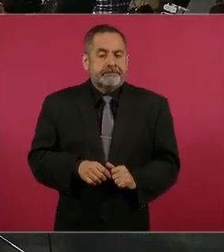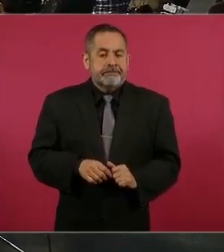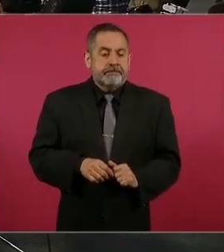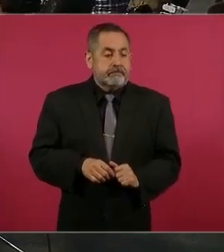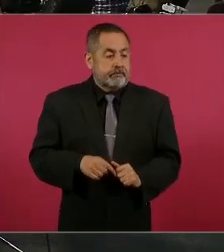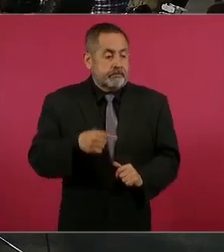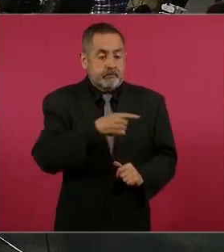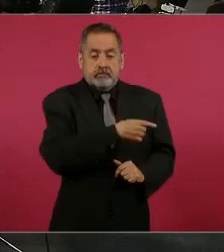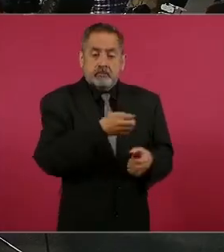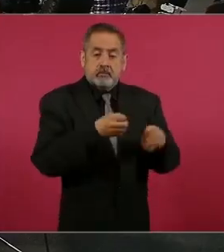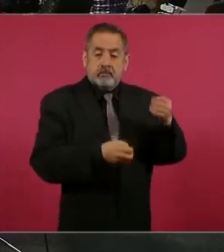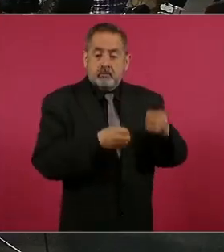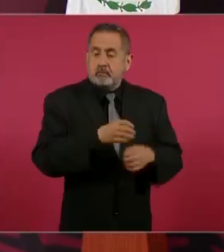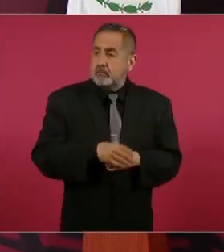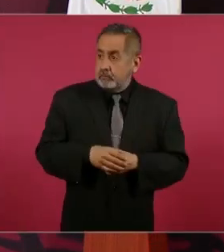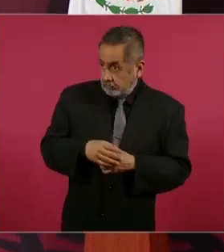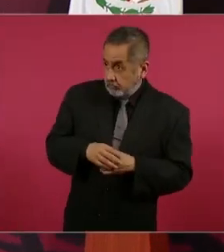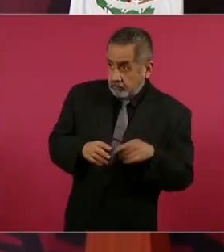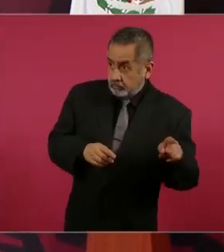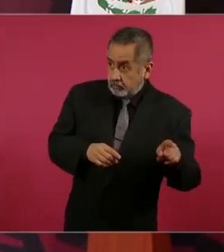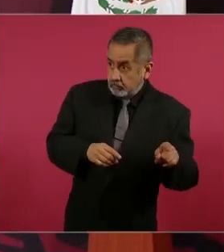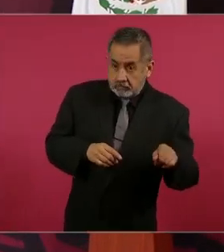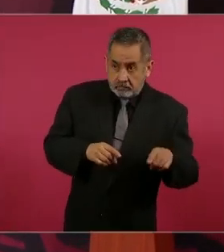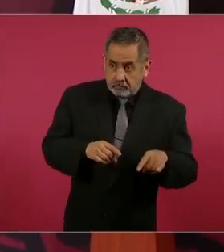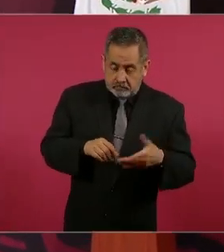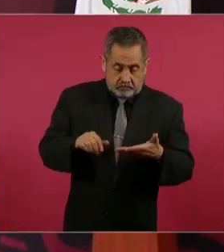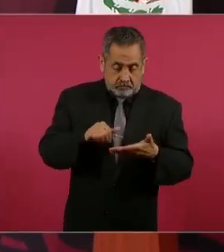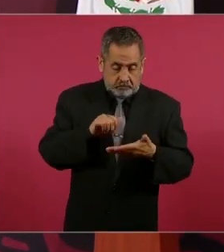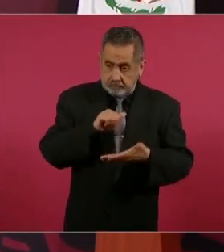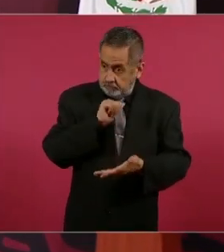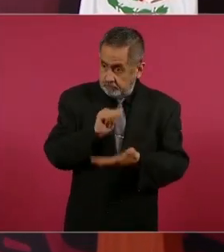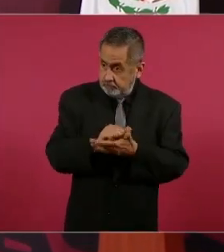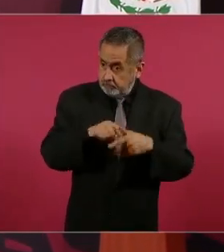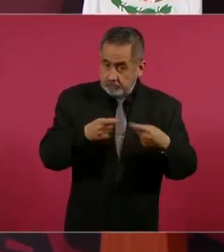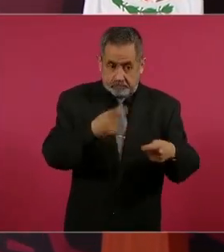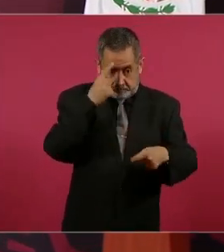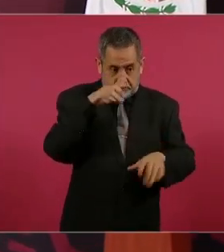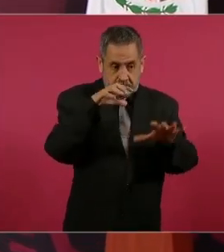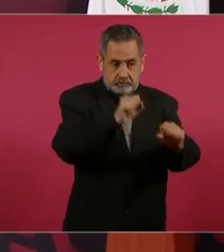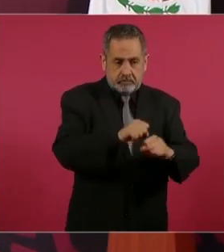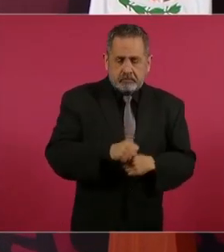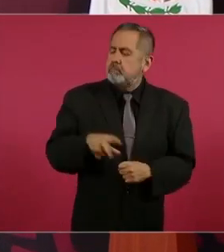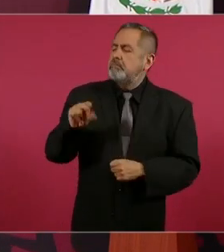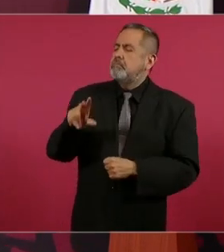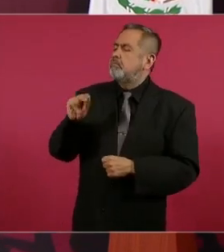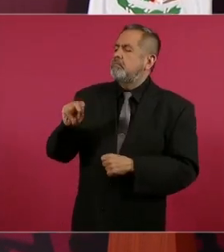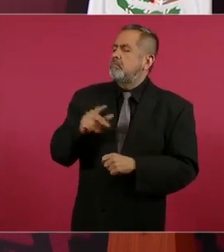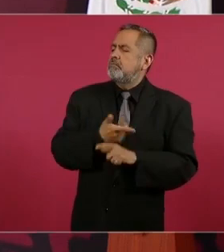el juez no otorga la orden de aprehensión.